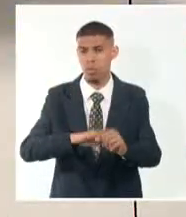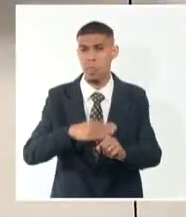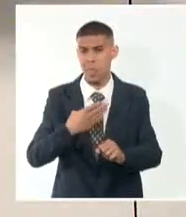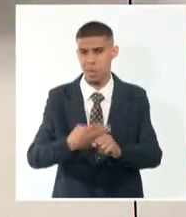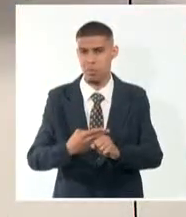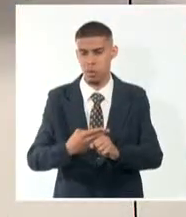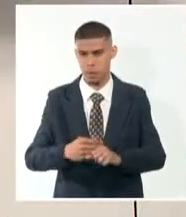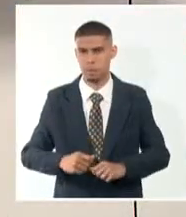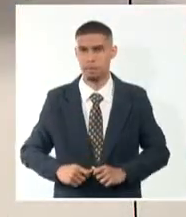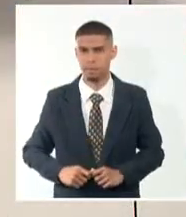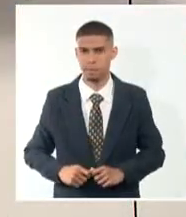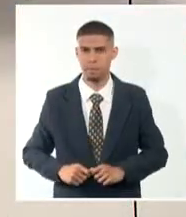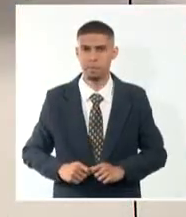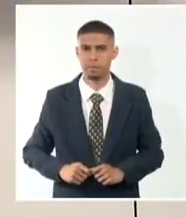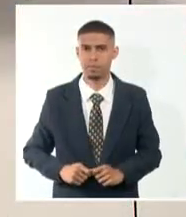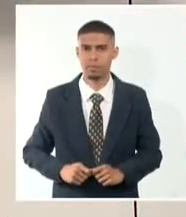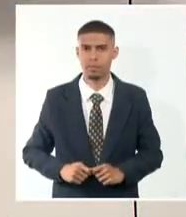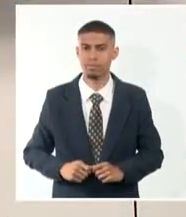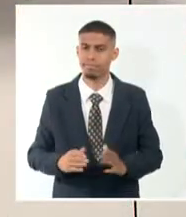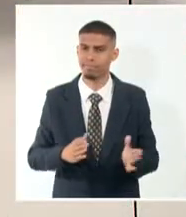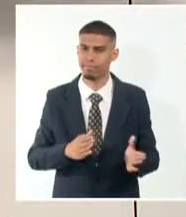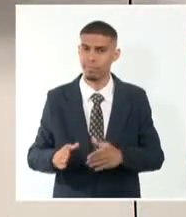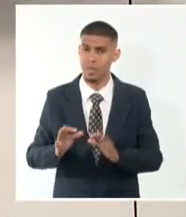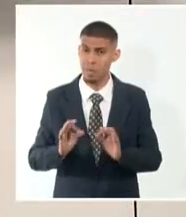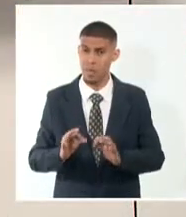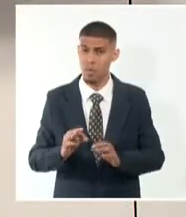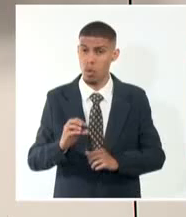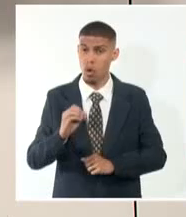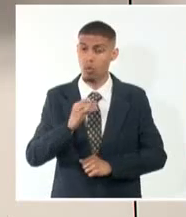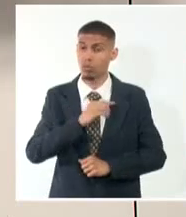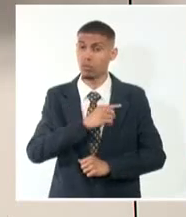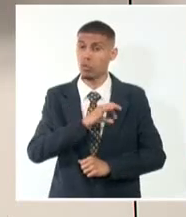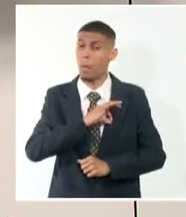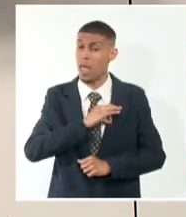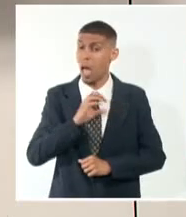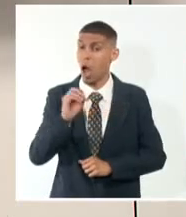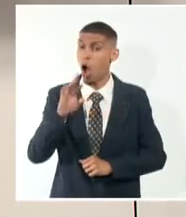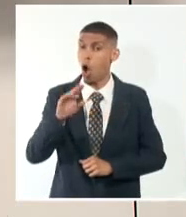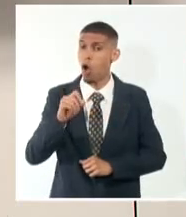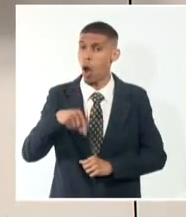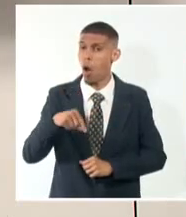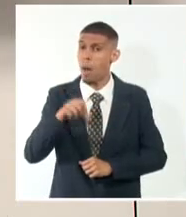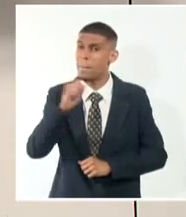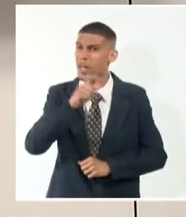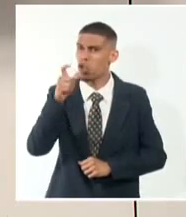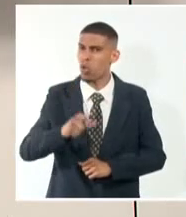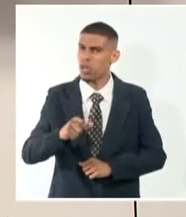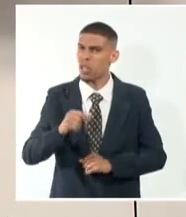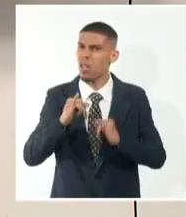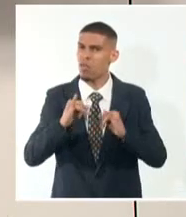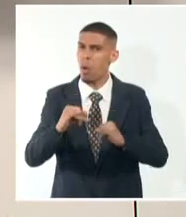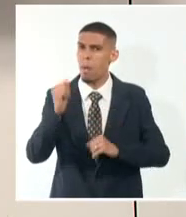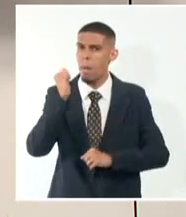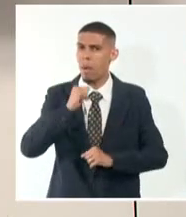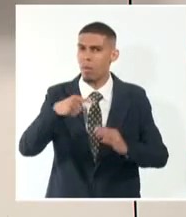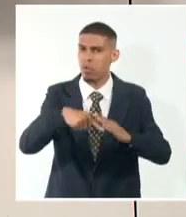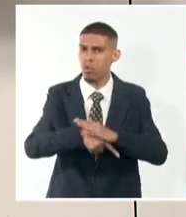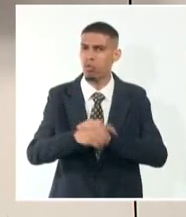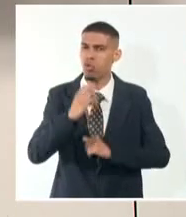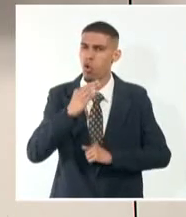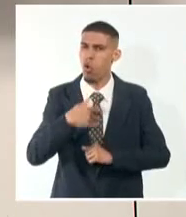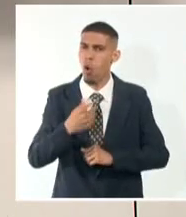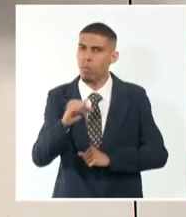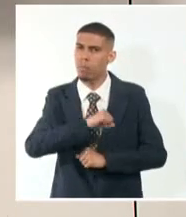próximos espacios. A propósito de esta presea dorada, establecemos contacto en vivo con la colega Niurka Talancón, quien nos tiene declaraciones de los